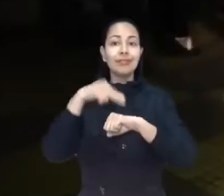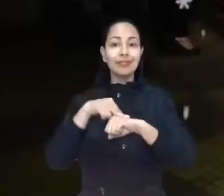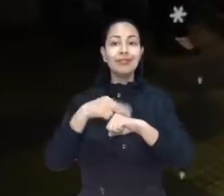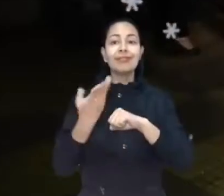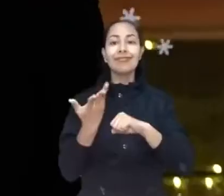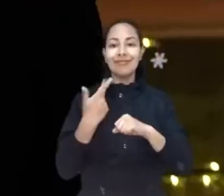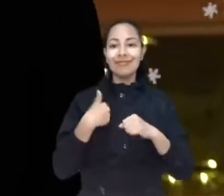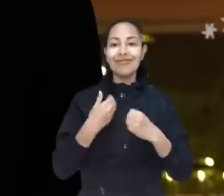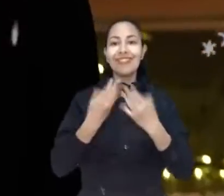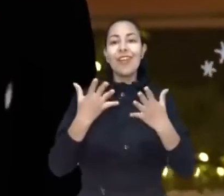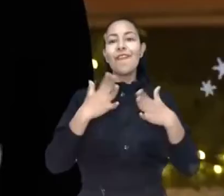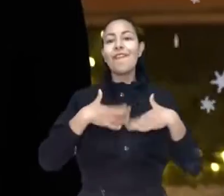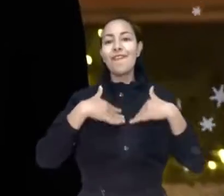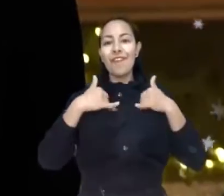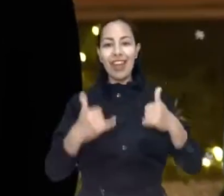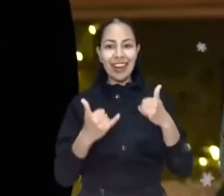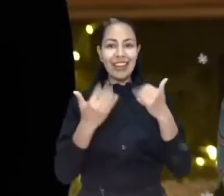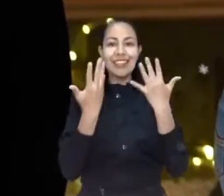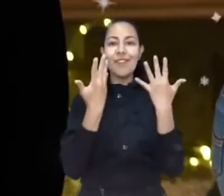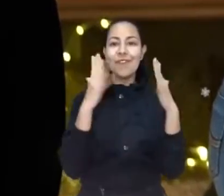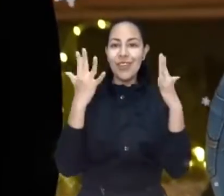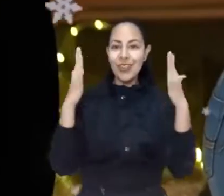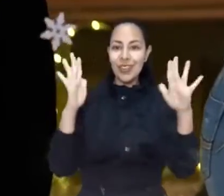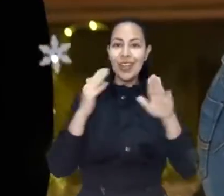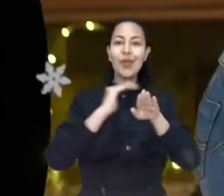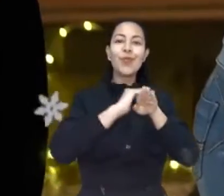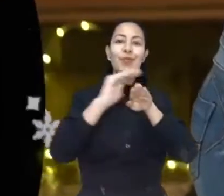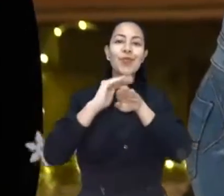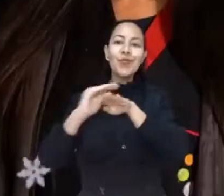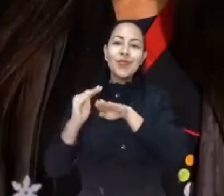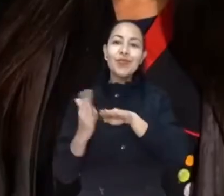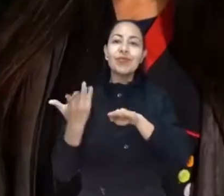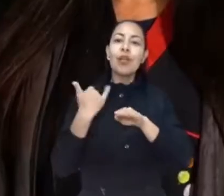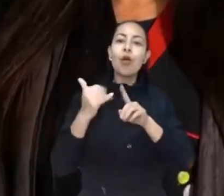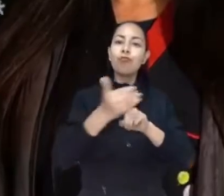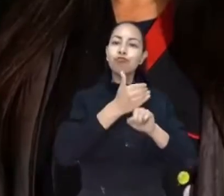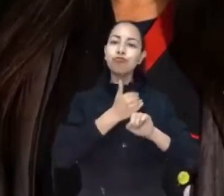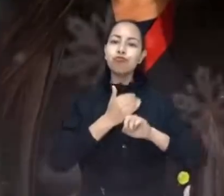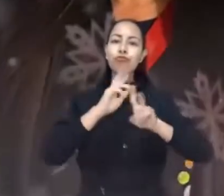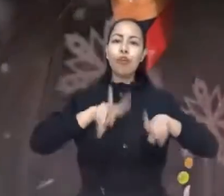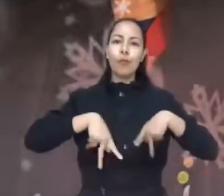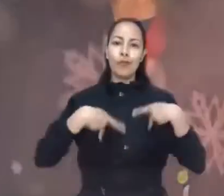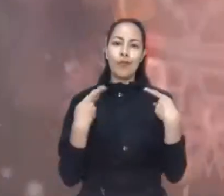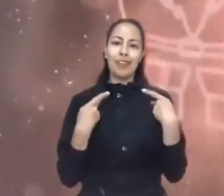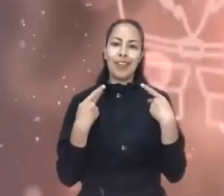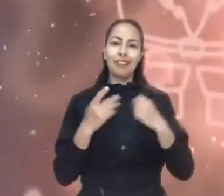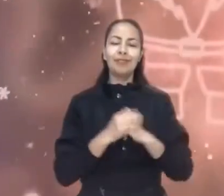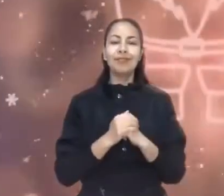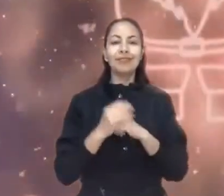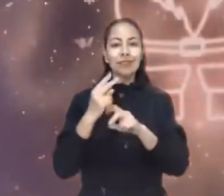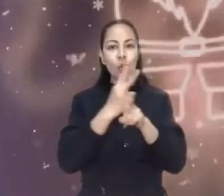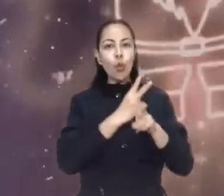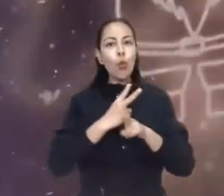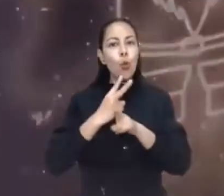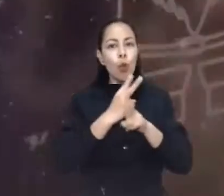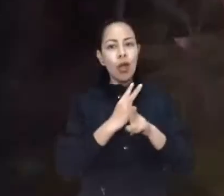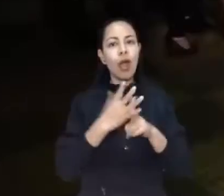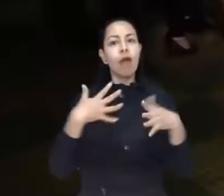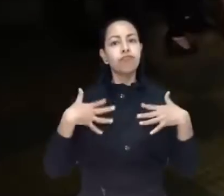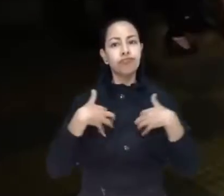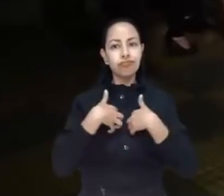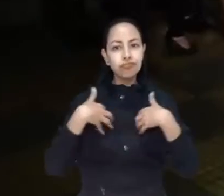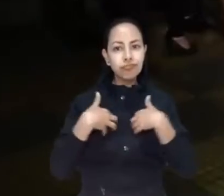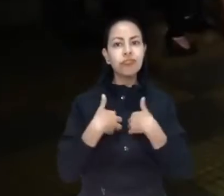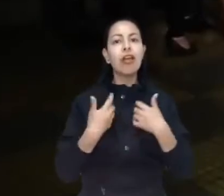de Nariño les deseamos felices fiestas y los invitamos a ser guardianes de la vida. Cuidemos a